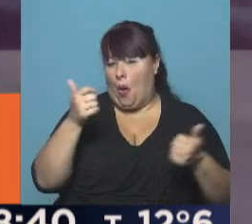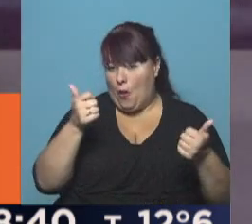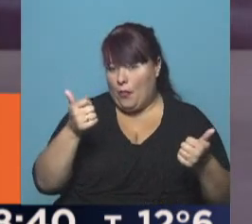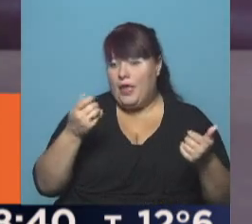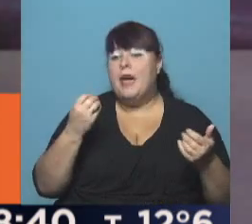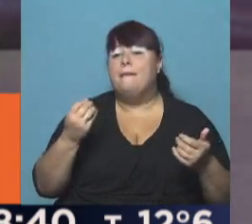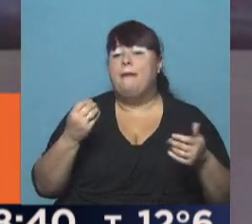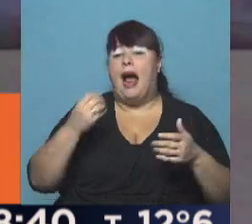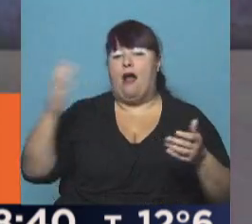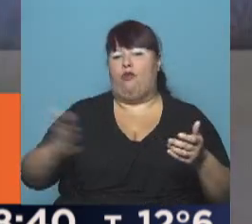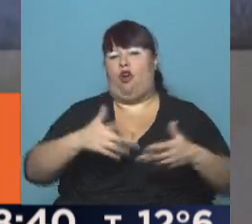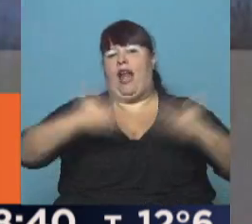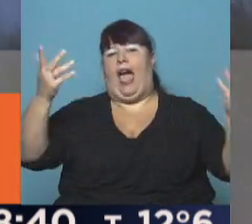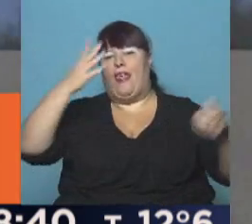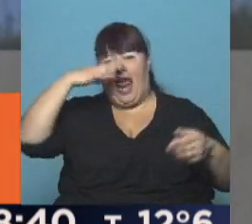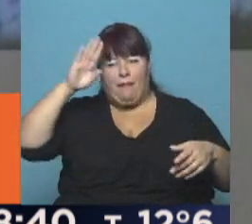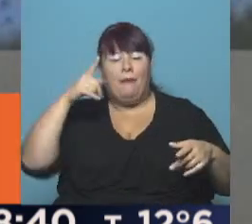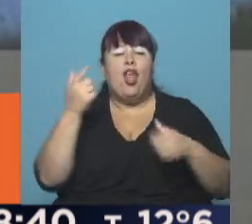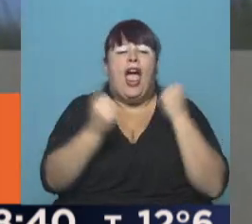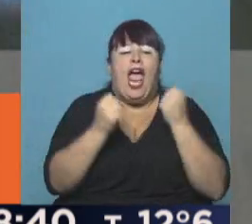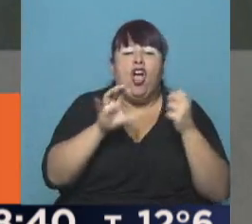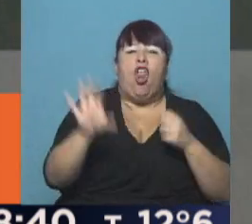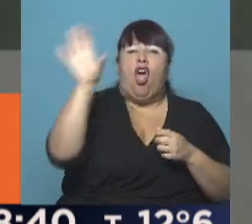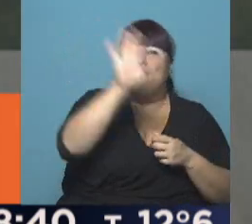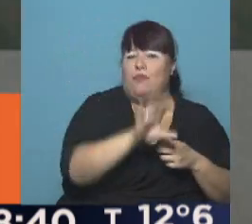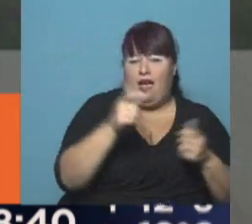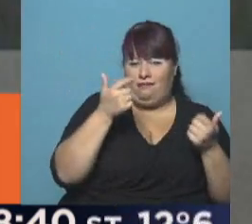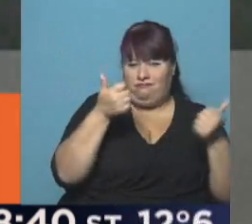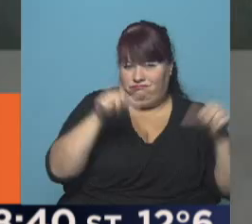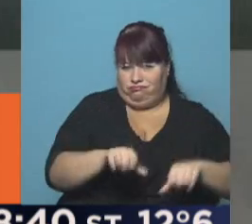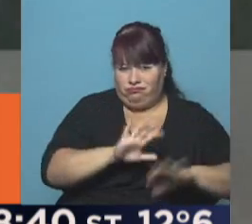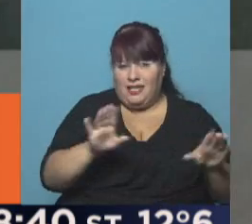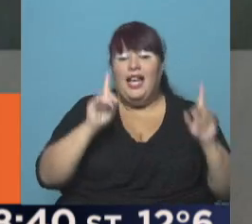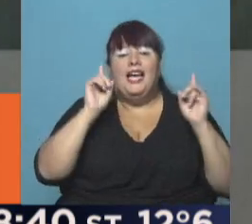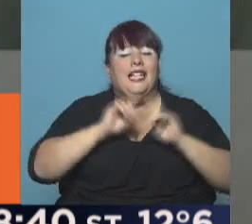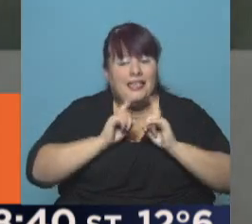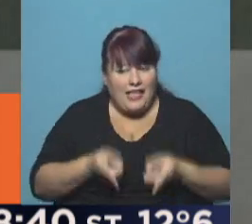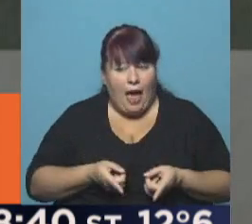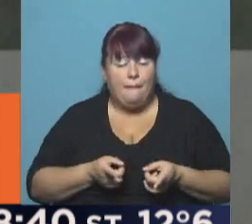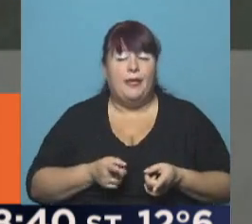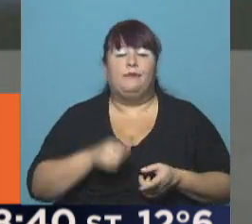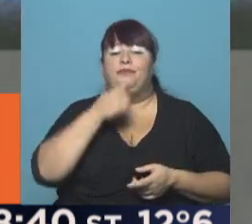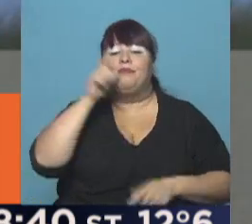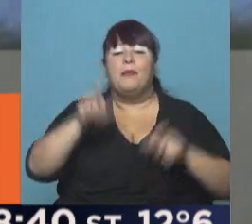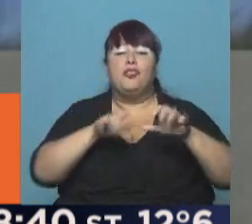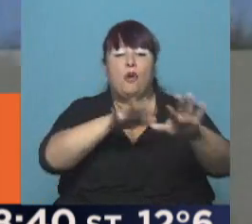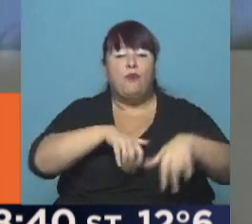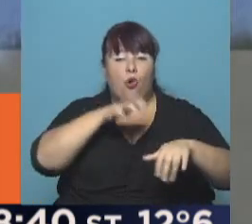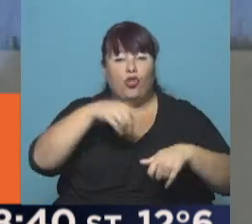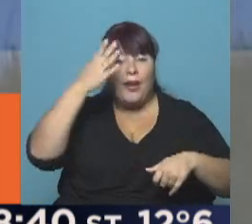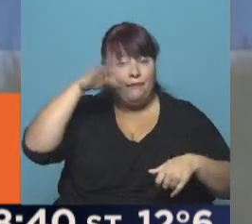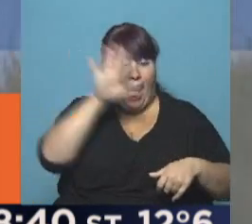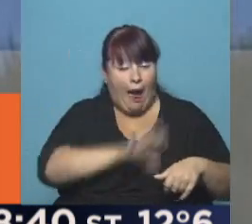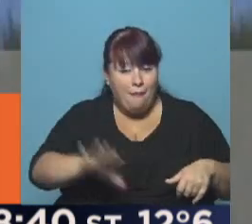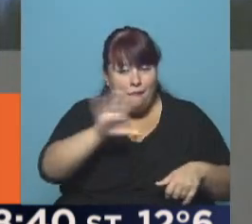bien al gran productor pampeano pero a las economías regionales no las ayudó incluso a los que son productores de la pampa